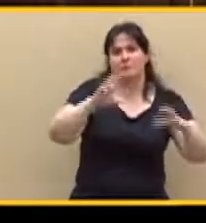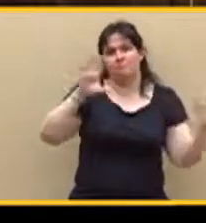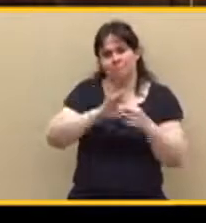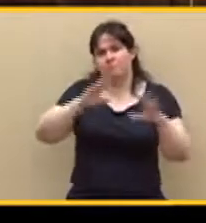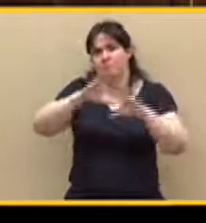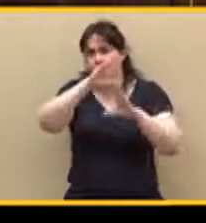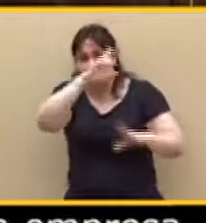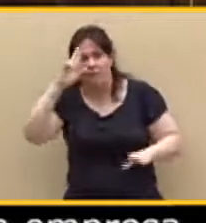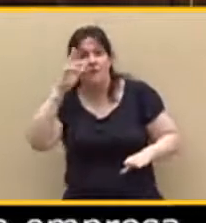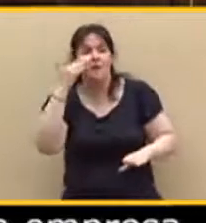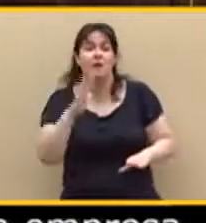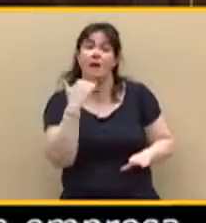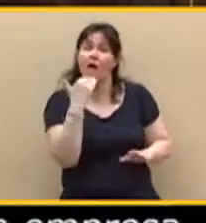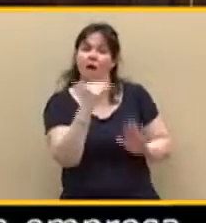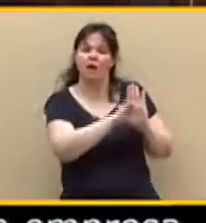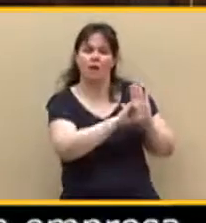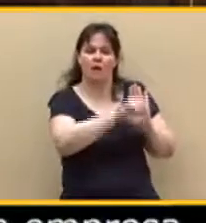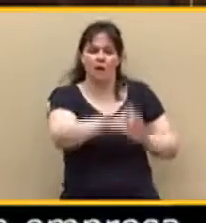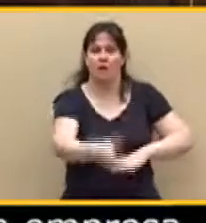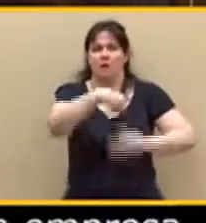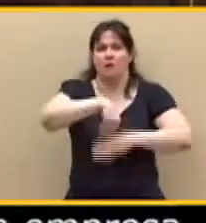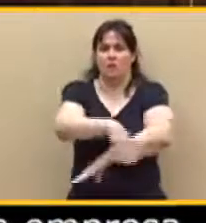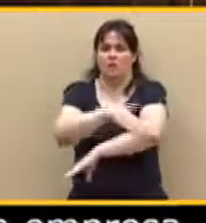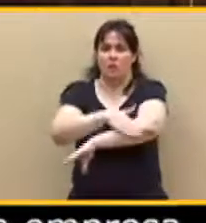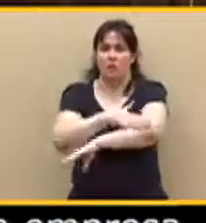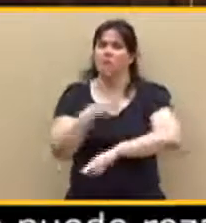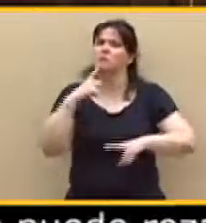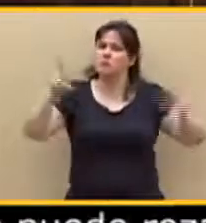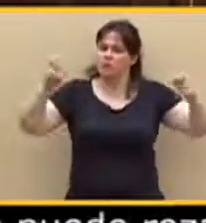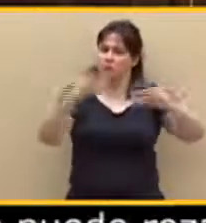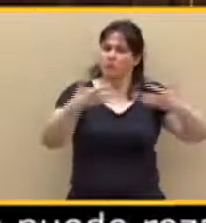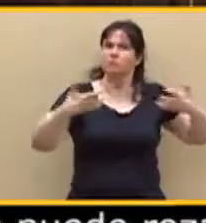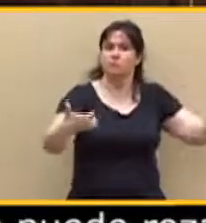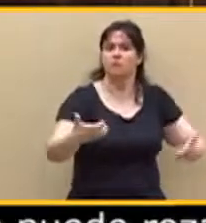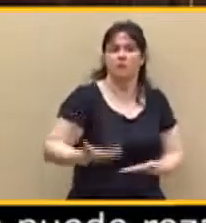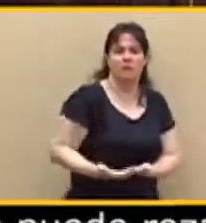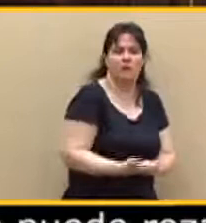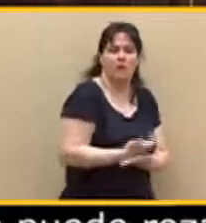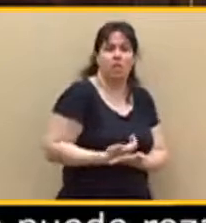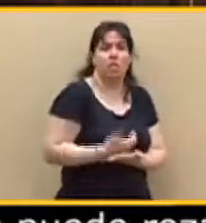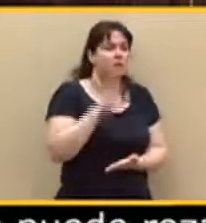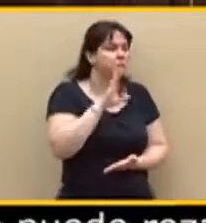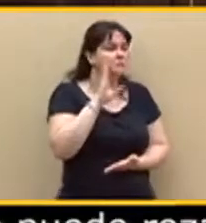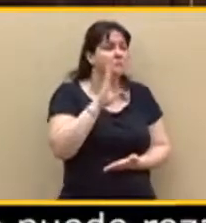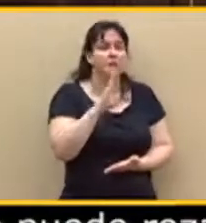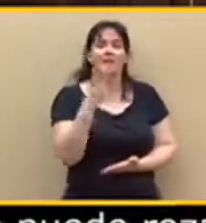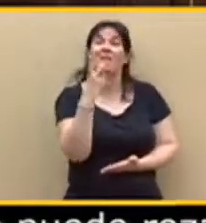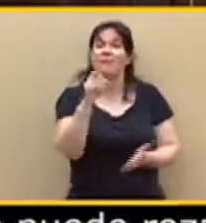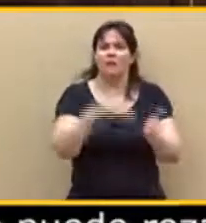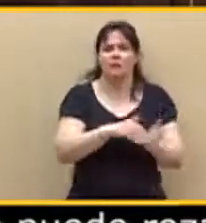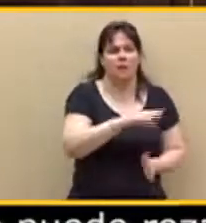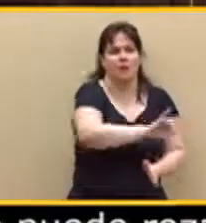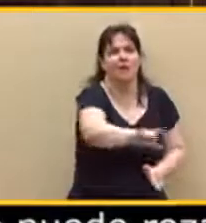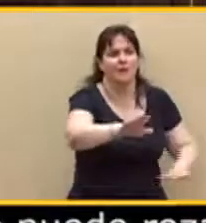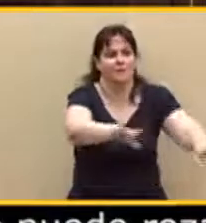alguien cercano a su gobierno, al que, cito literal, cobra bajo cuerda de 20.000 sitios, según Ignacio González. Sí, es el